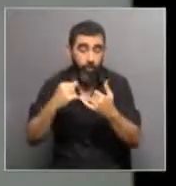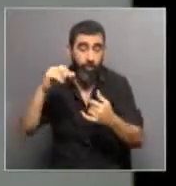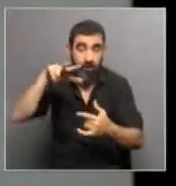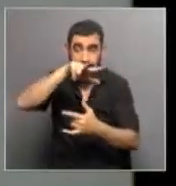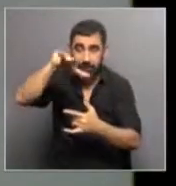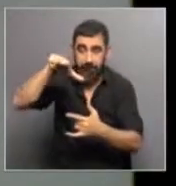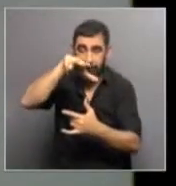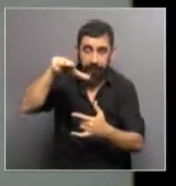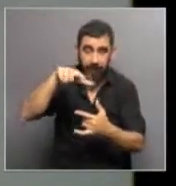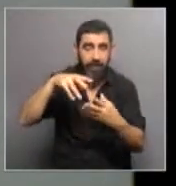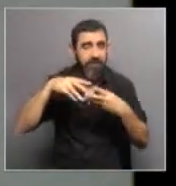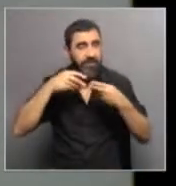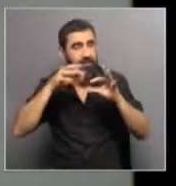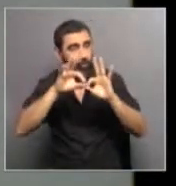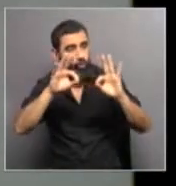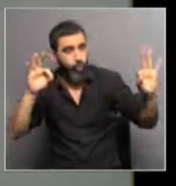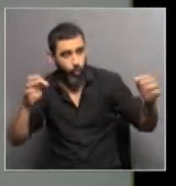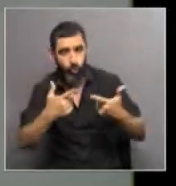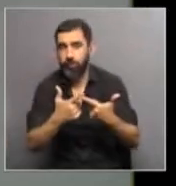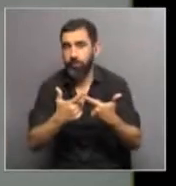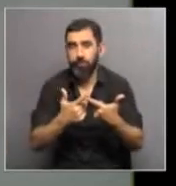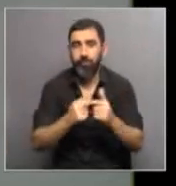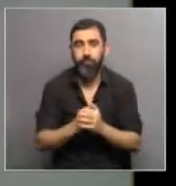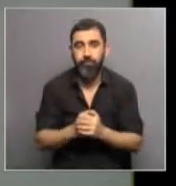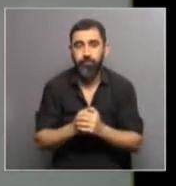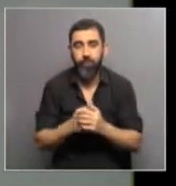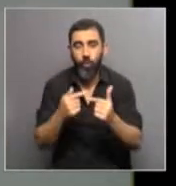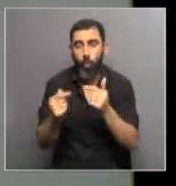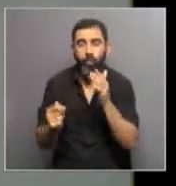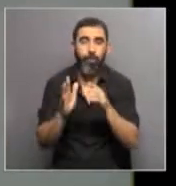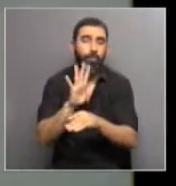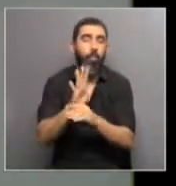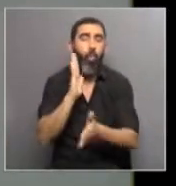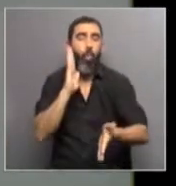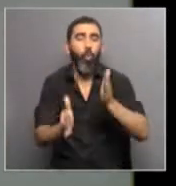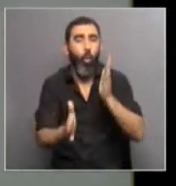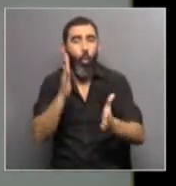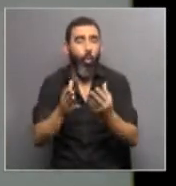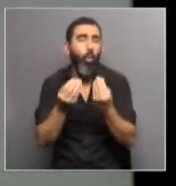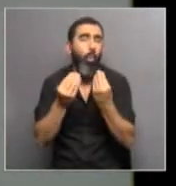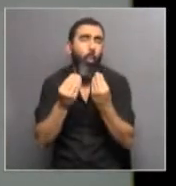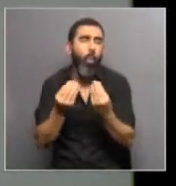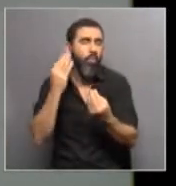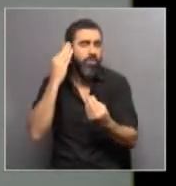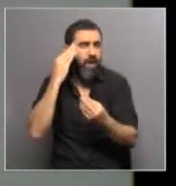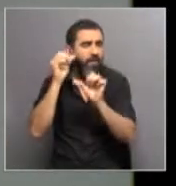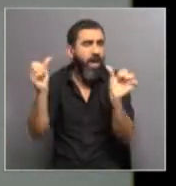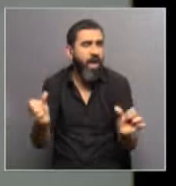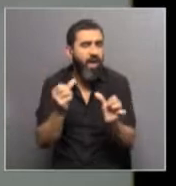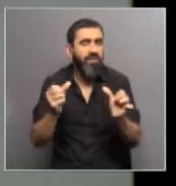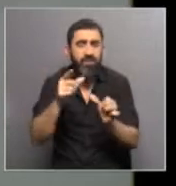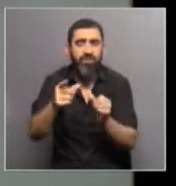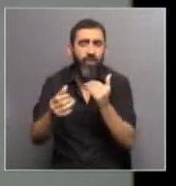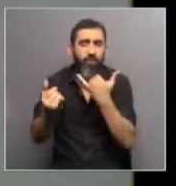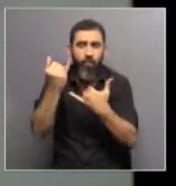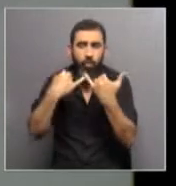satélite, de sensores, hablamos de instrumentos robotizados. ¿Cuánto demora o cómo se hace para que esto baje